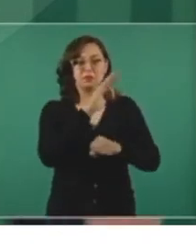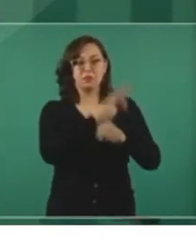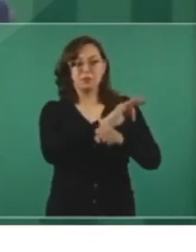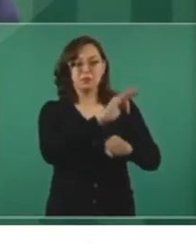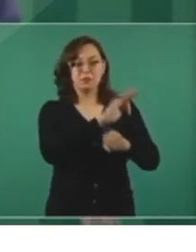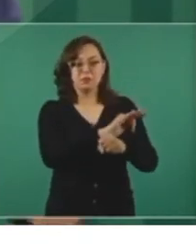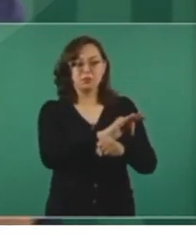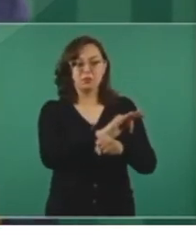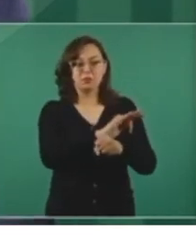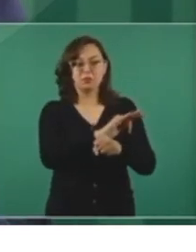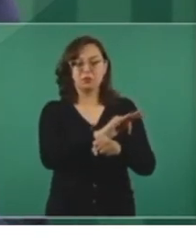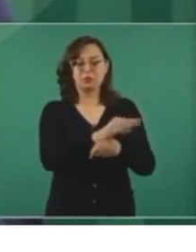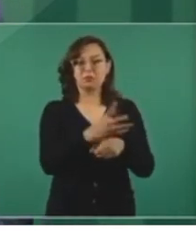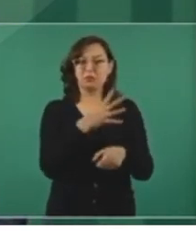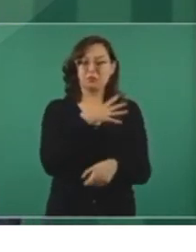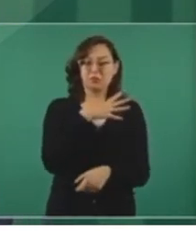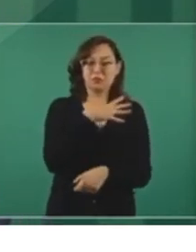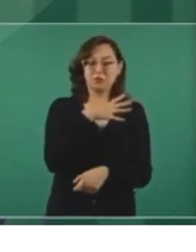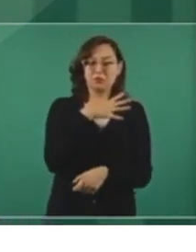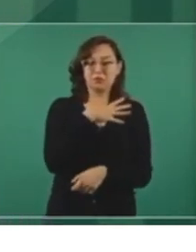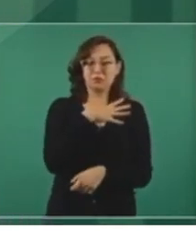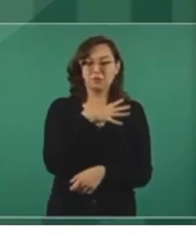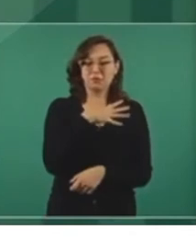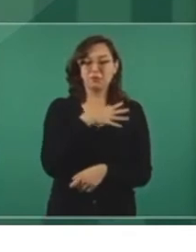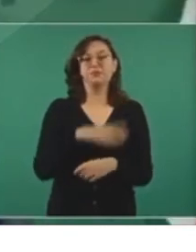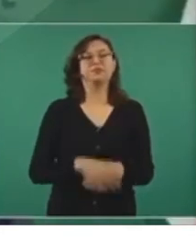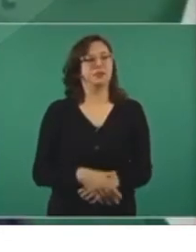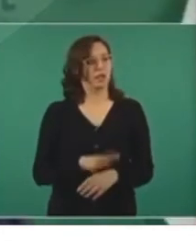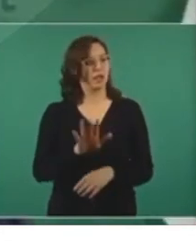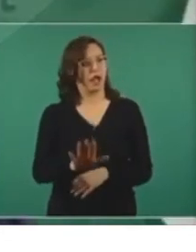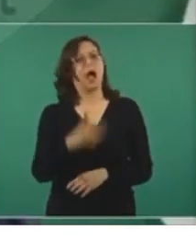si se tratara de un gerente